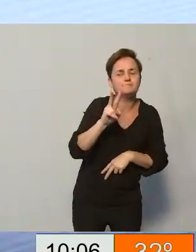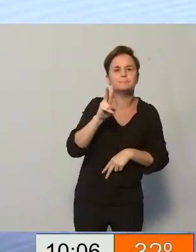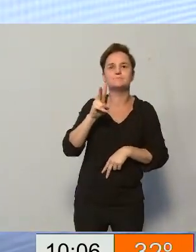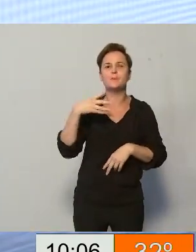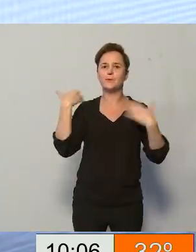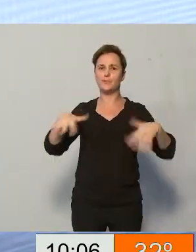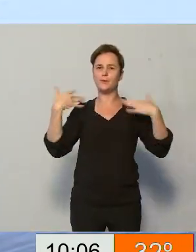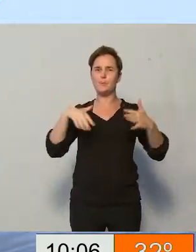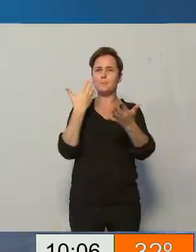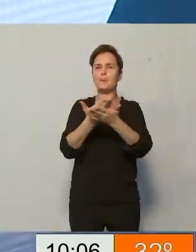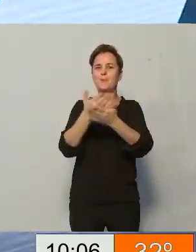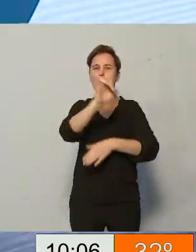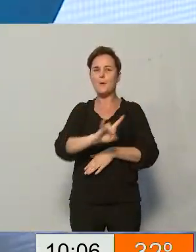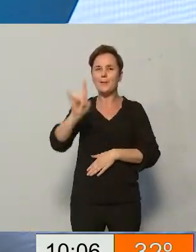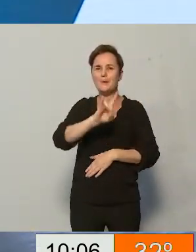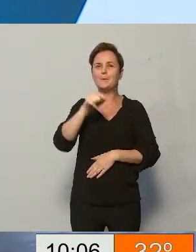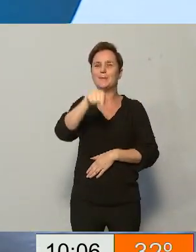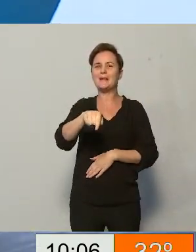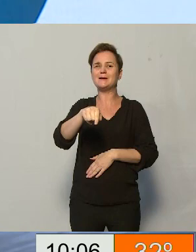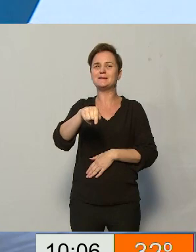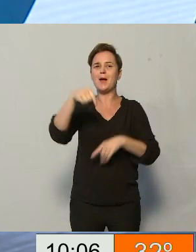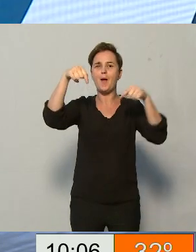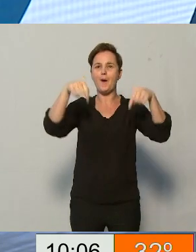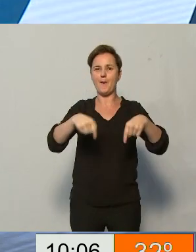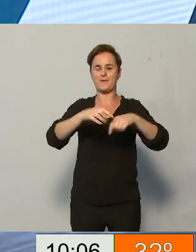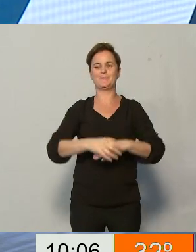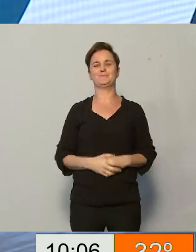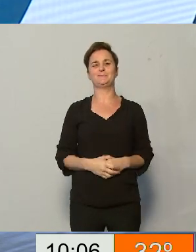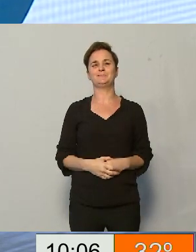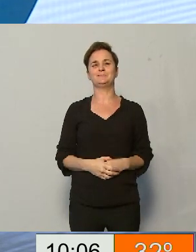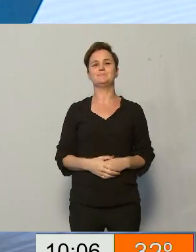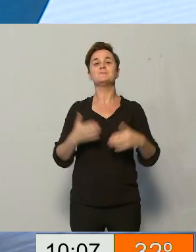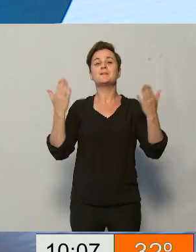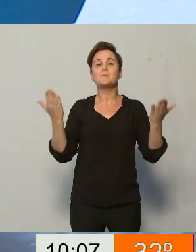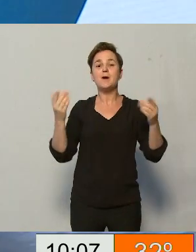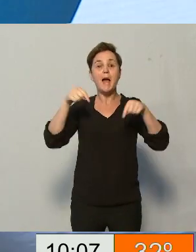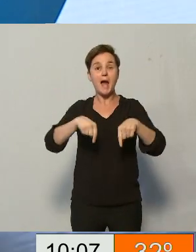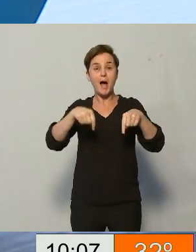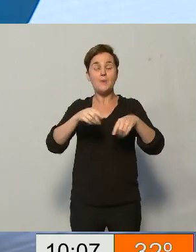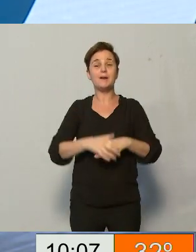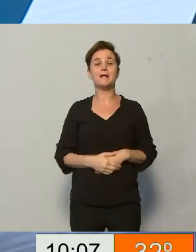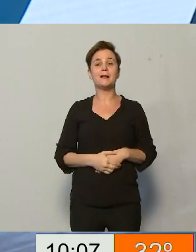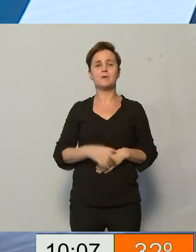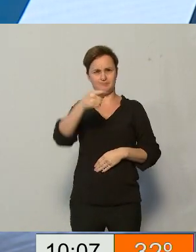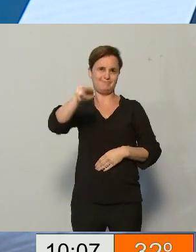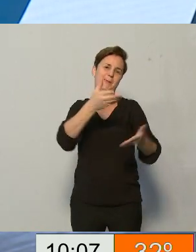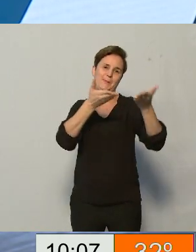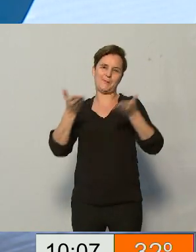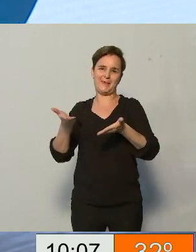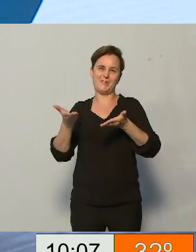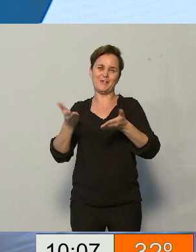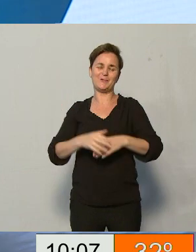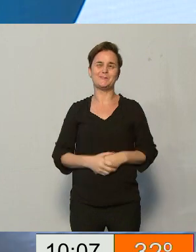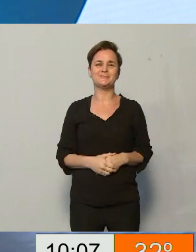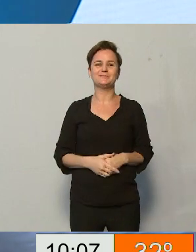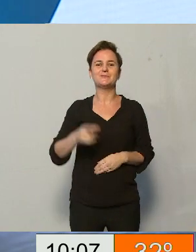gran propuesta que tiene la universidad para el día de hoy. Así que bueno, ahora los invito, a